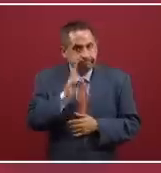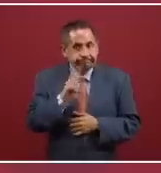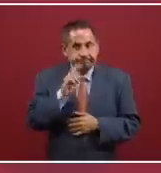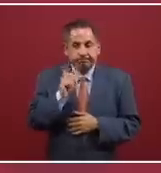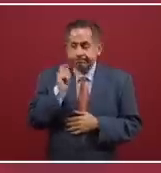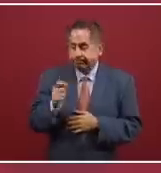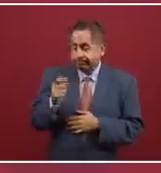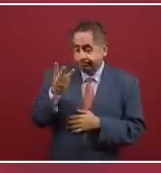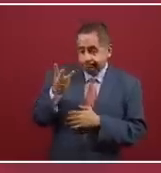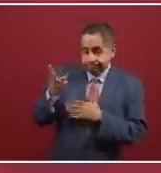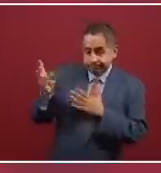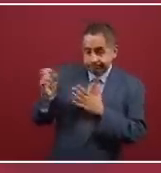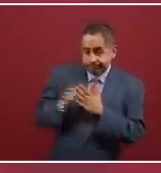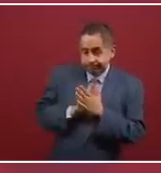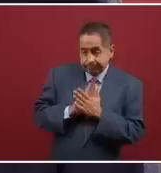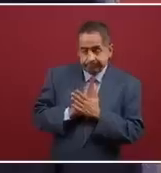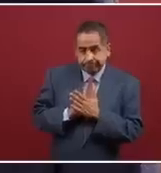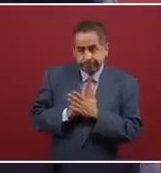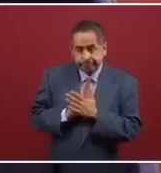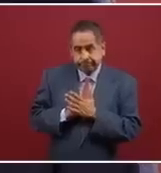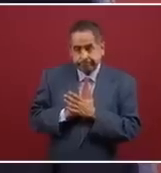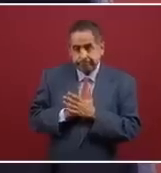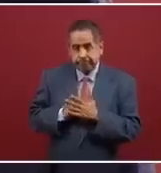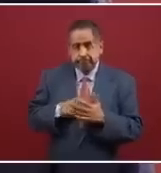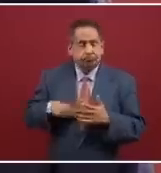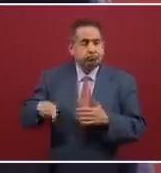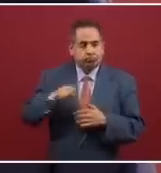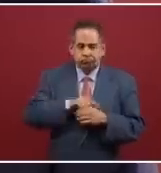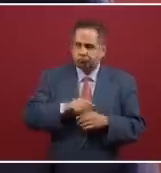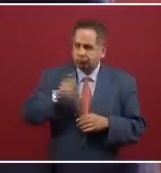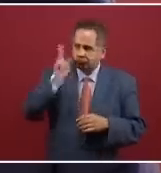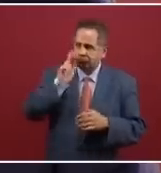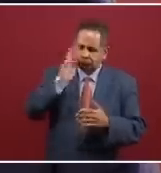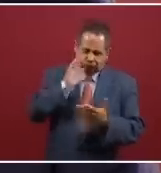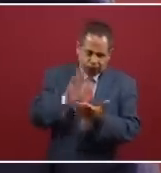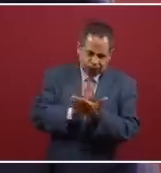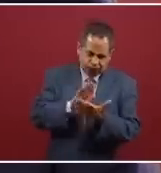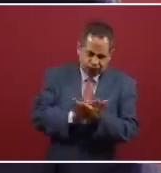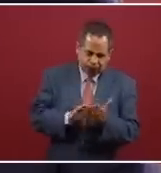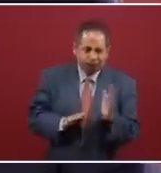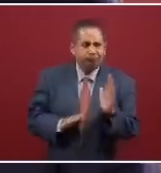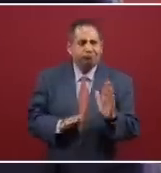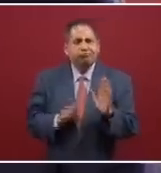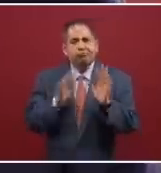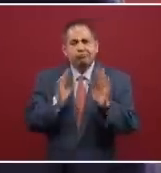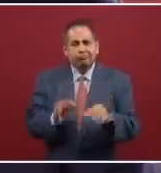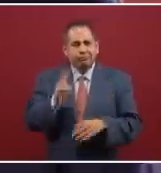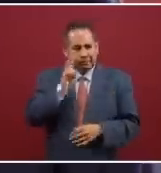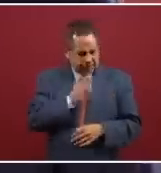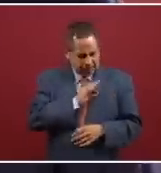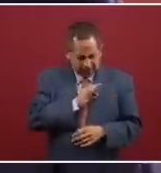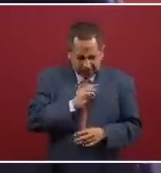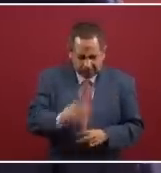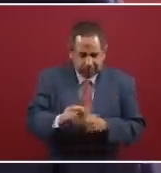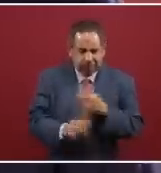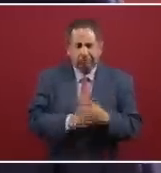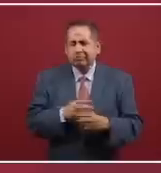meses podamos acreditar qué es posible